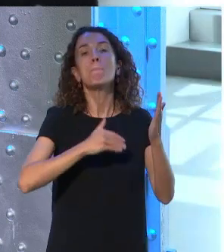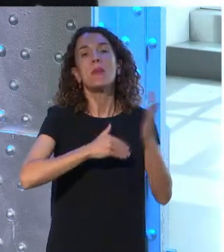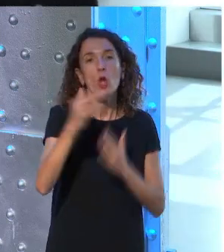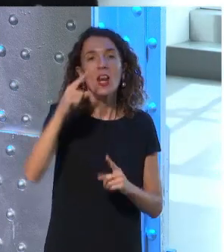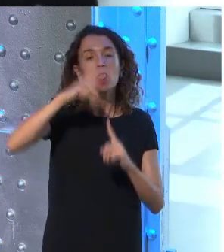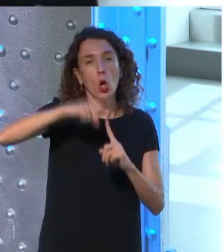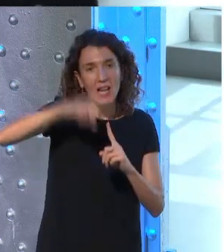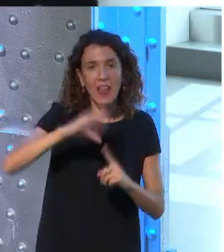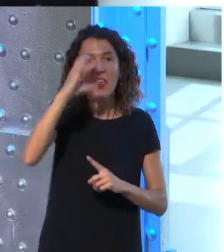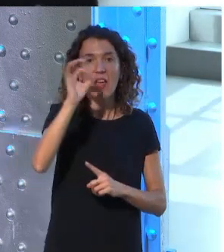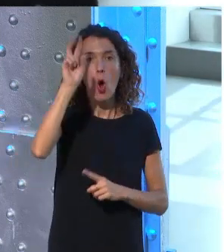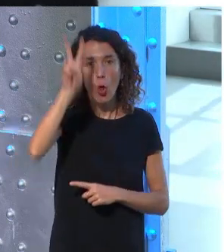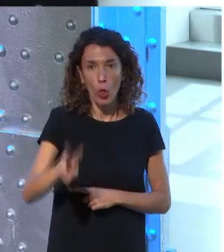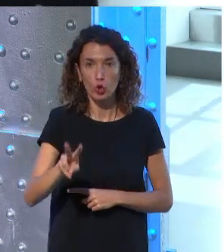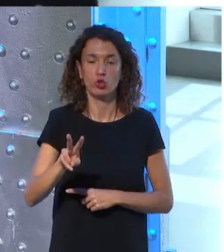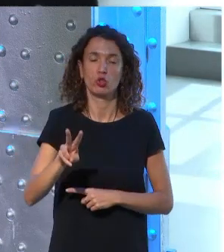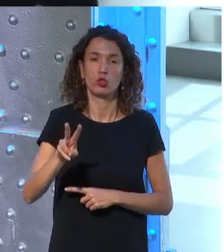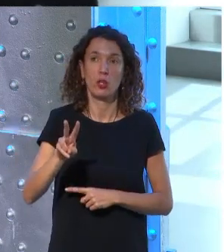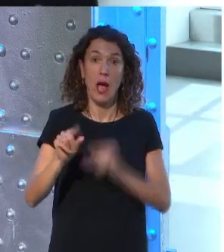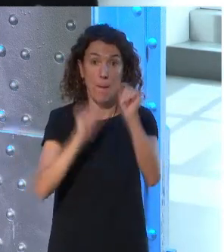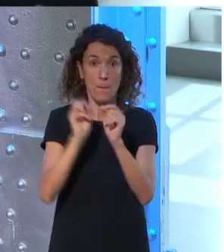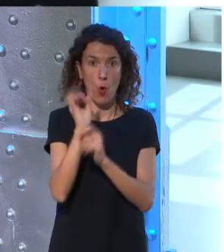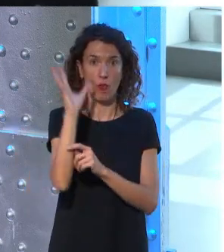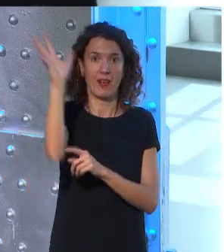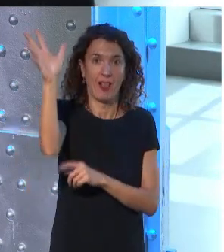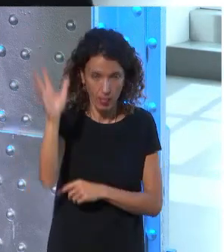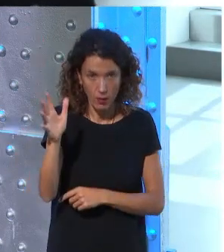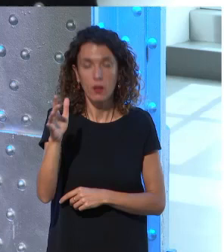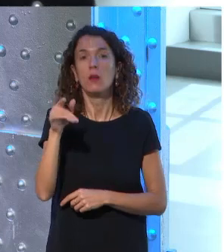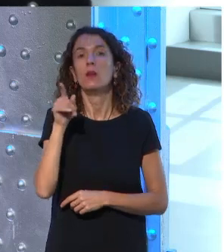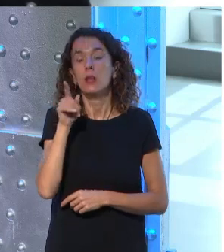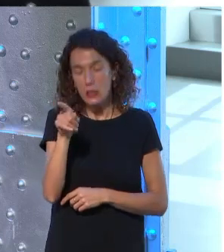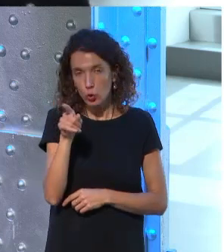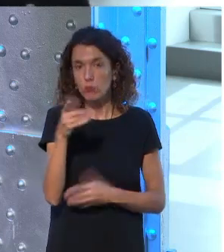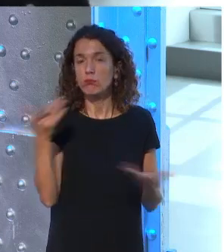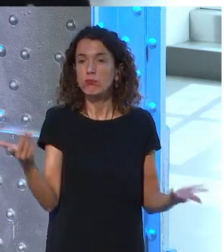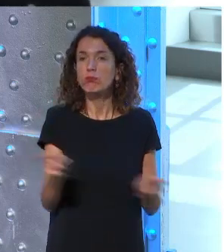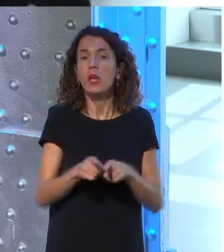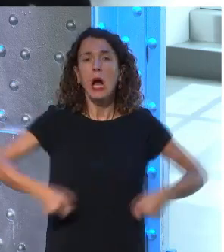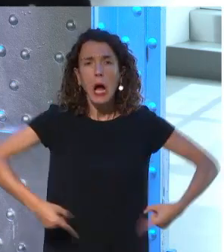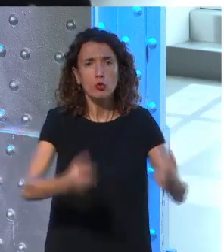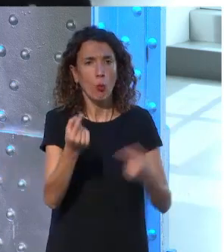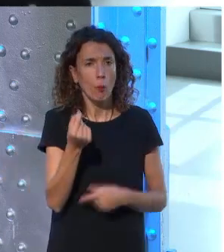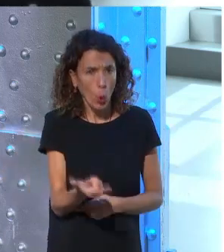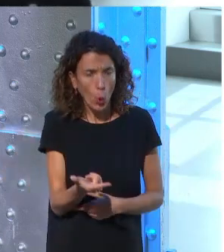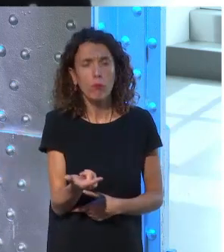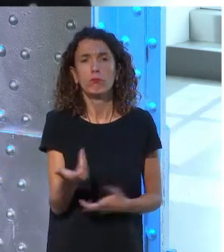de CO2 a la atmósfera. Es algo que, bueno, que con poco coste, ¿no?, que